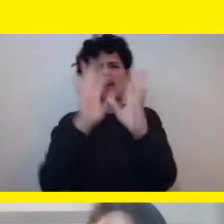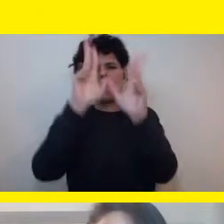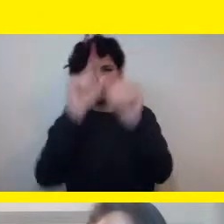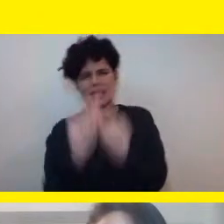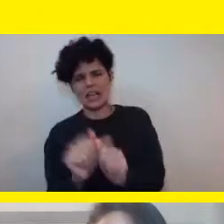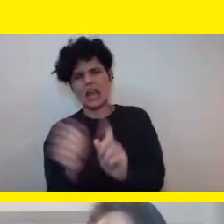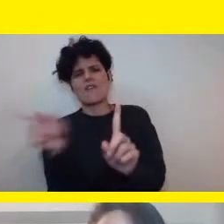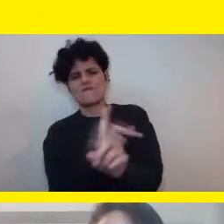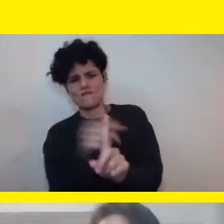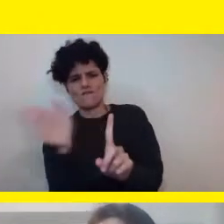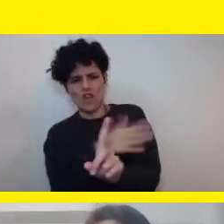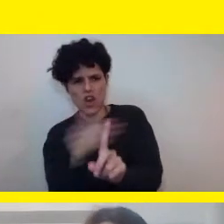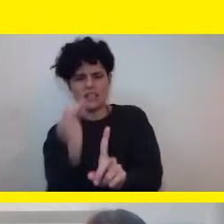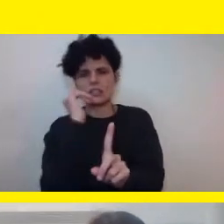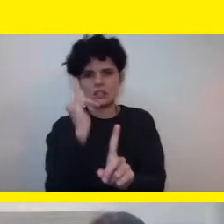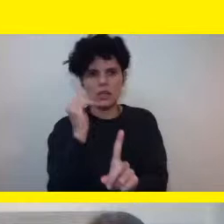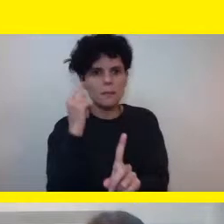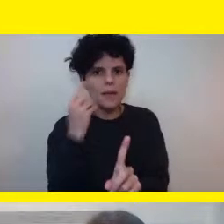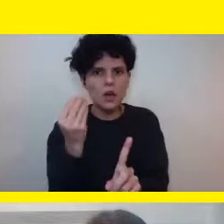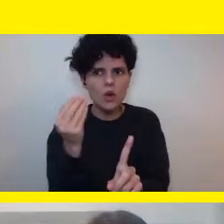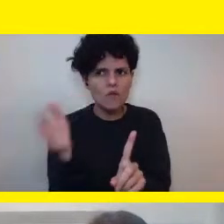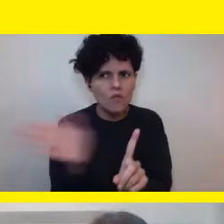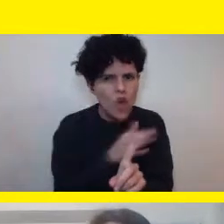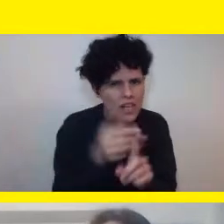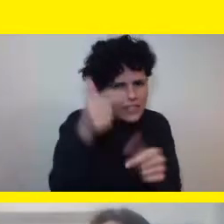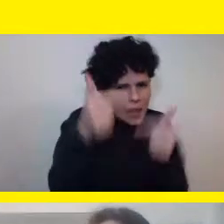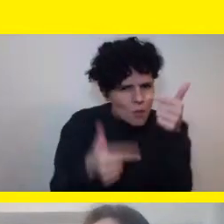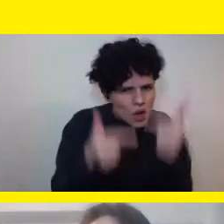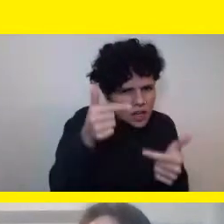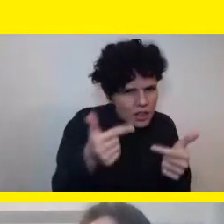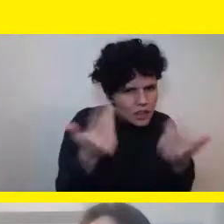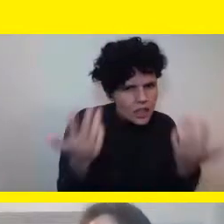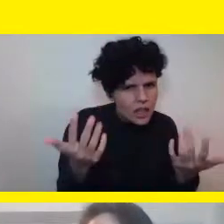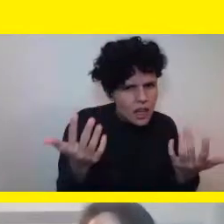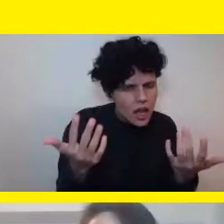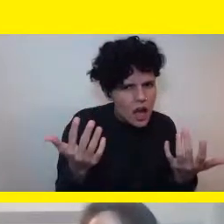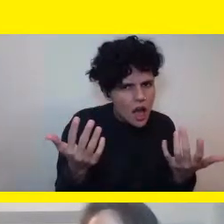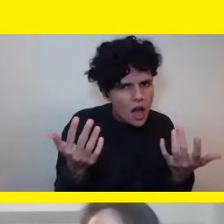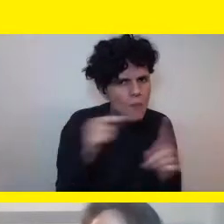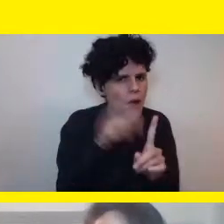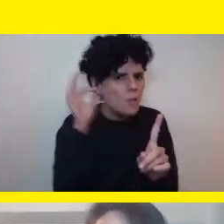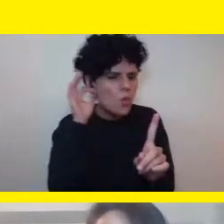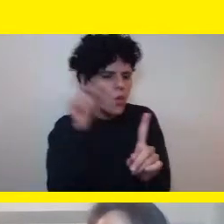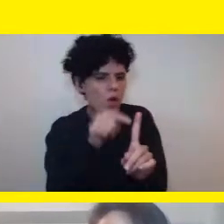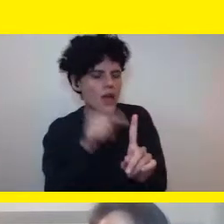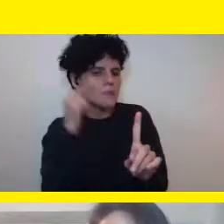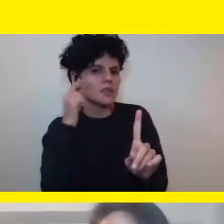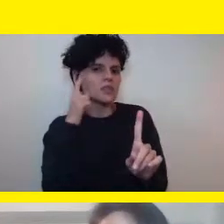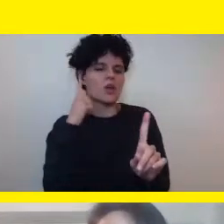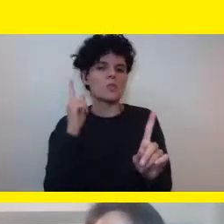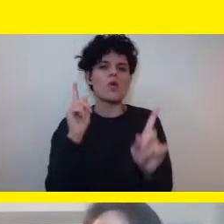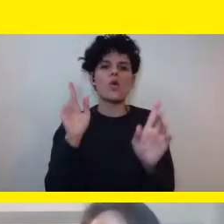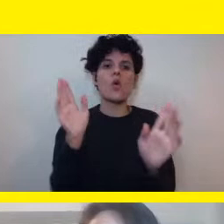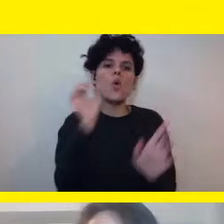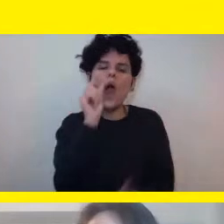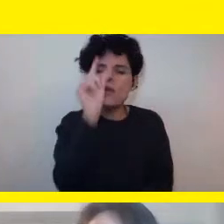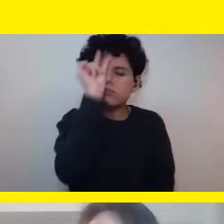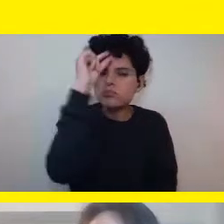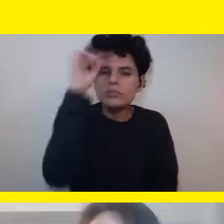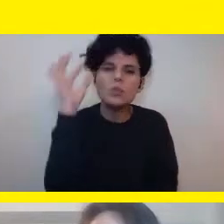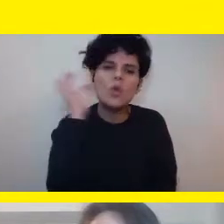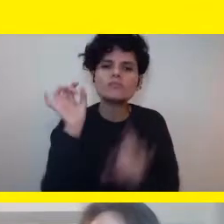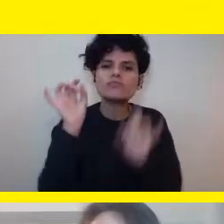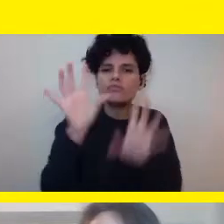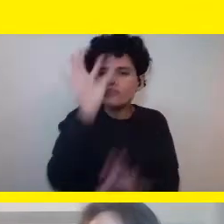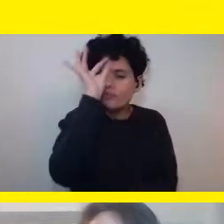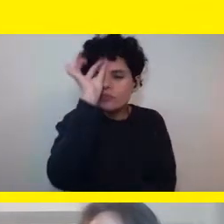Pero violencia política propiamente tal contra mujeres que se salen del molde, digamos,